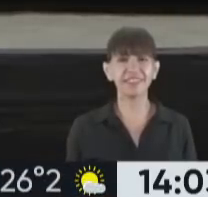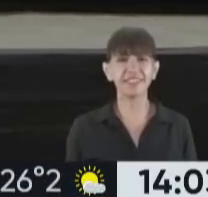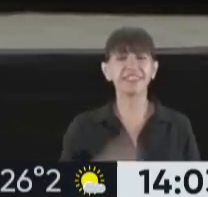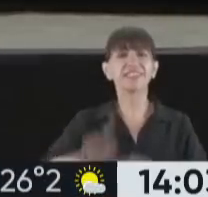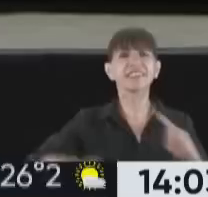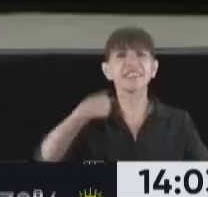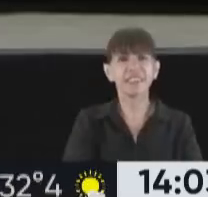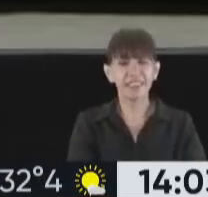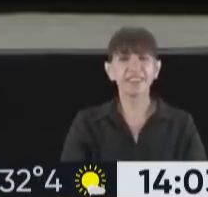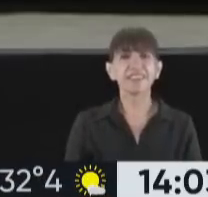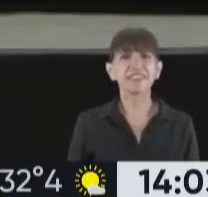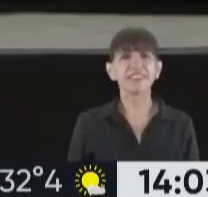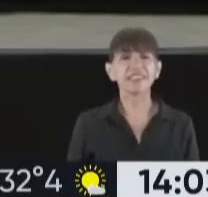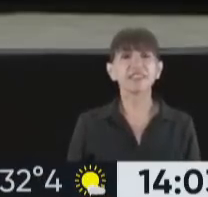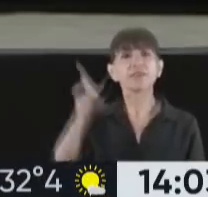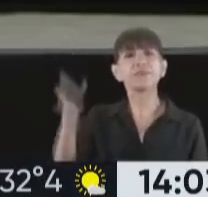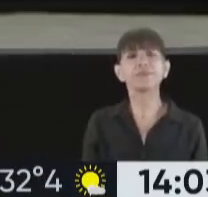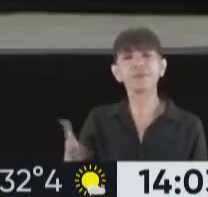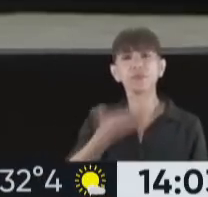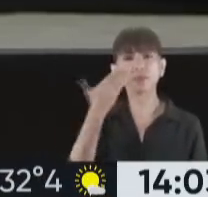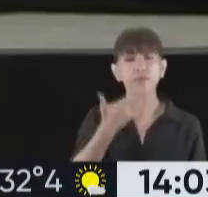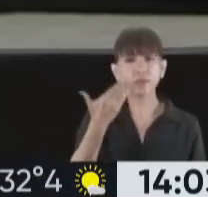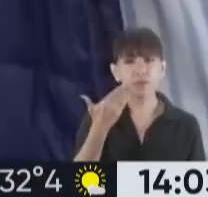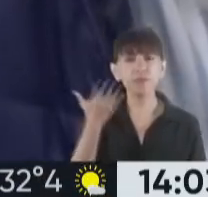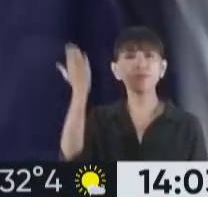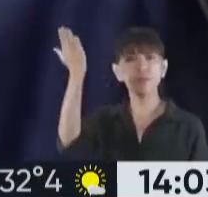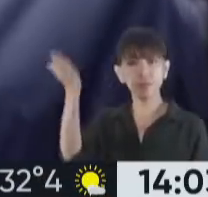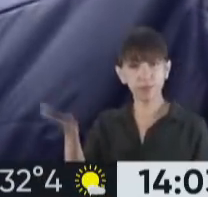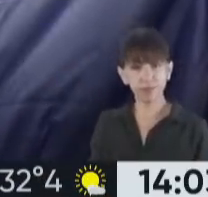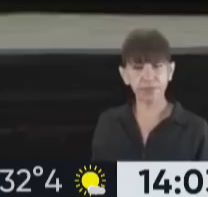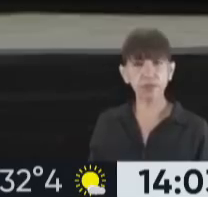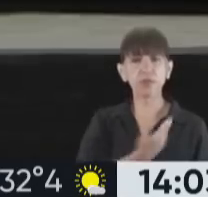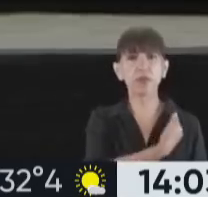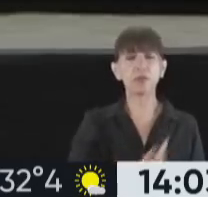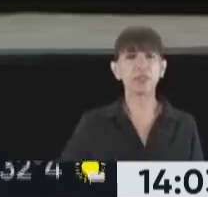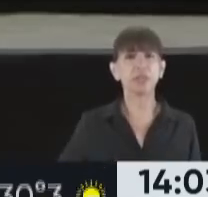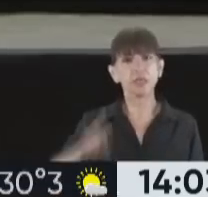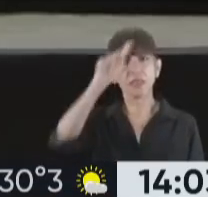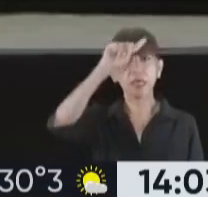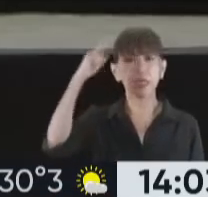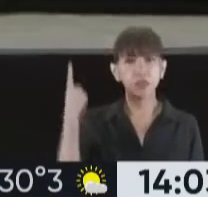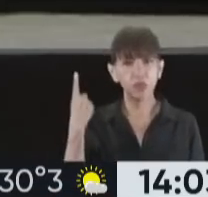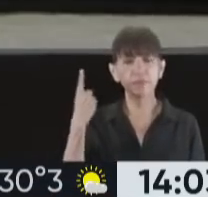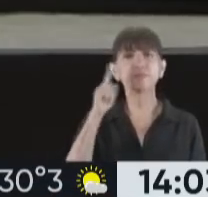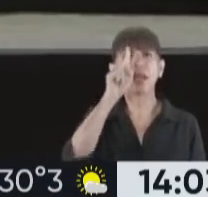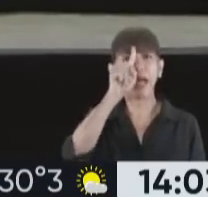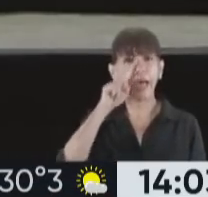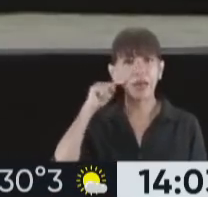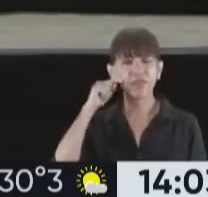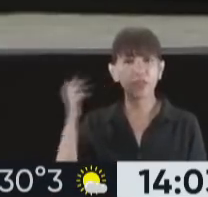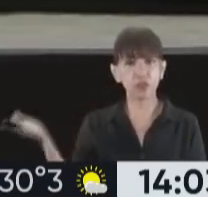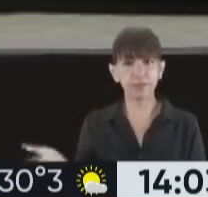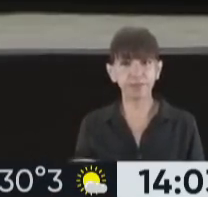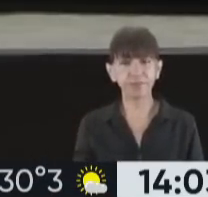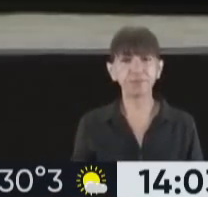Acto seguido, hace uso de la palabra el señor presidente de la Nación, doctor